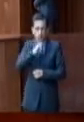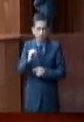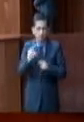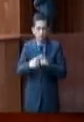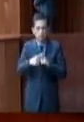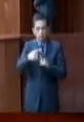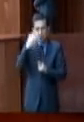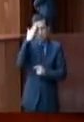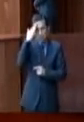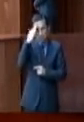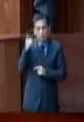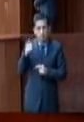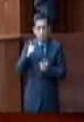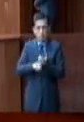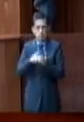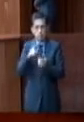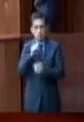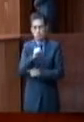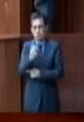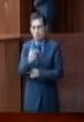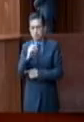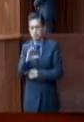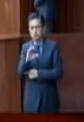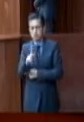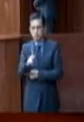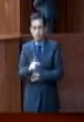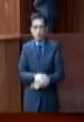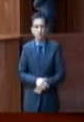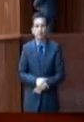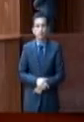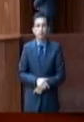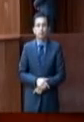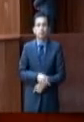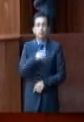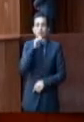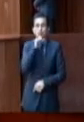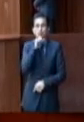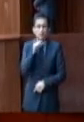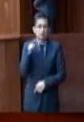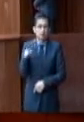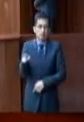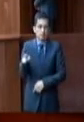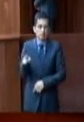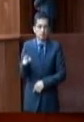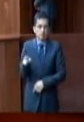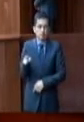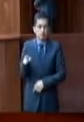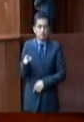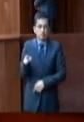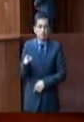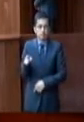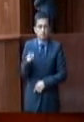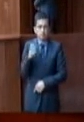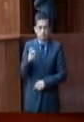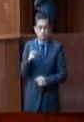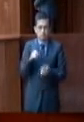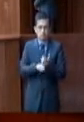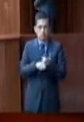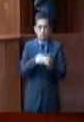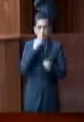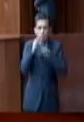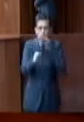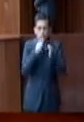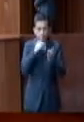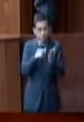la secretaría hacienda y crédito público como ente que en el comunicado se advierte